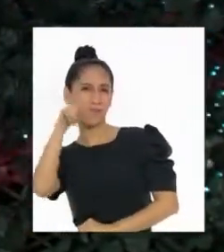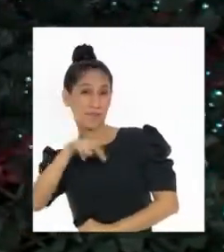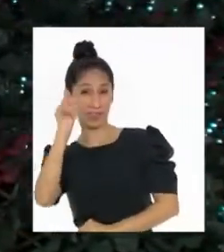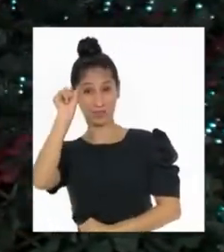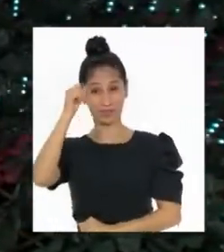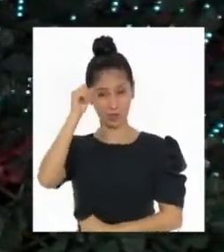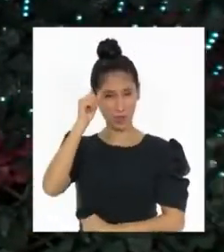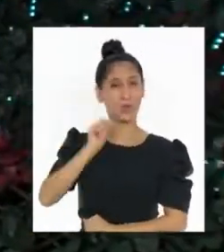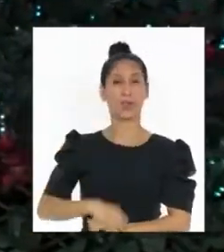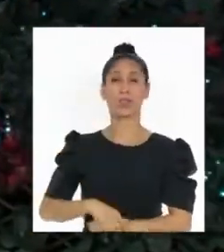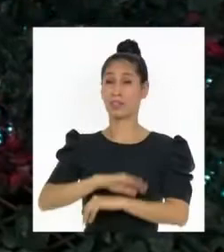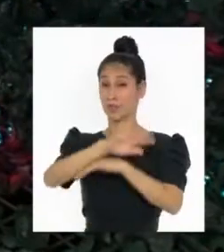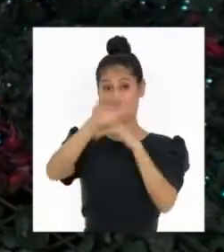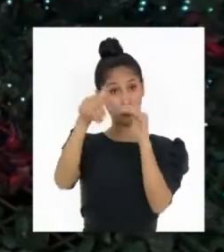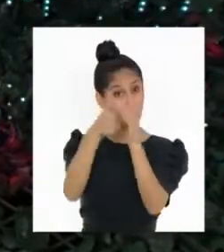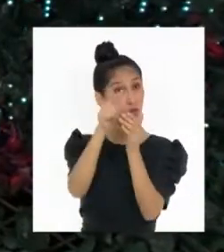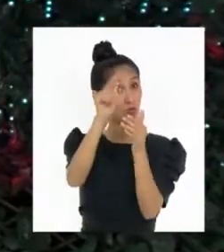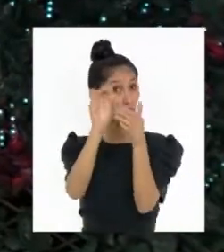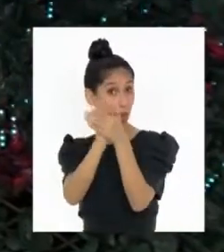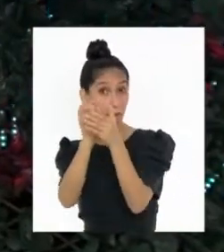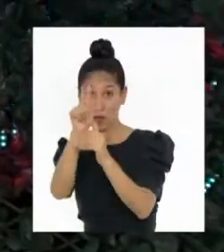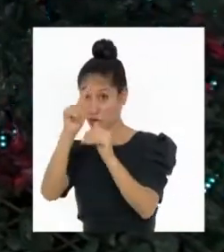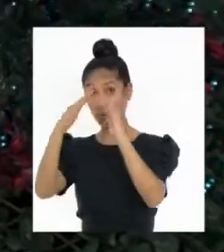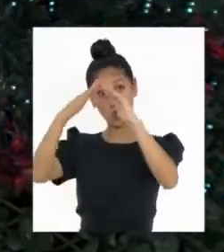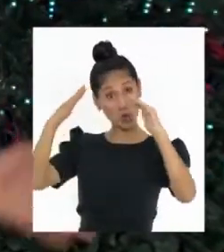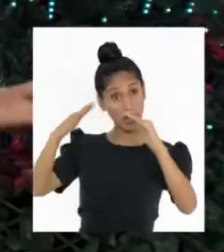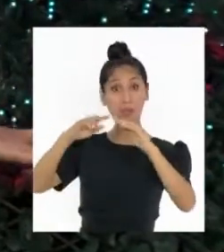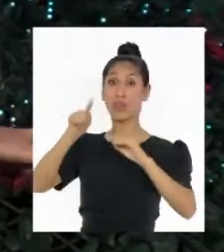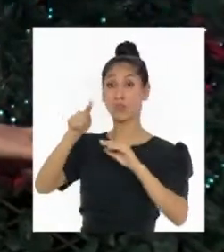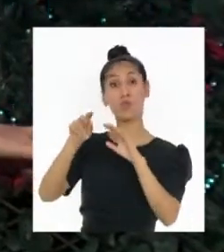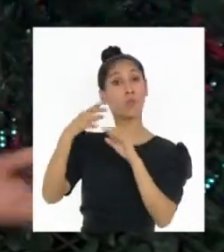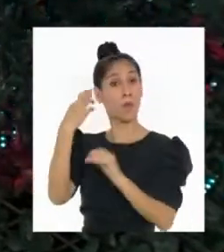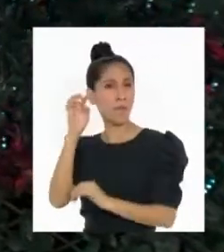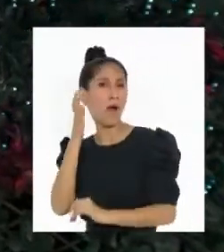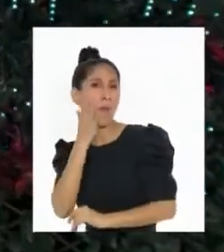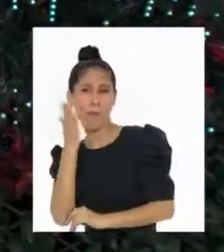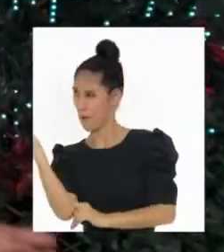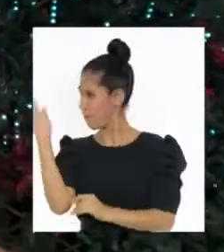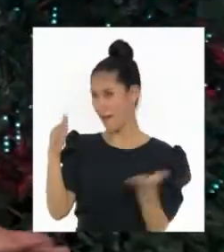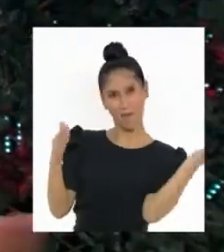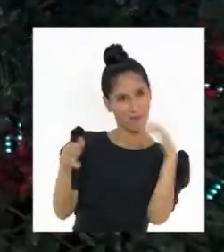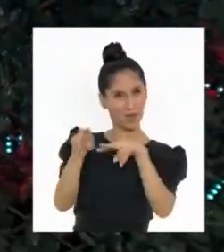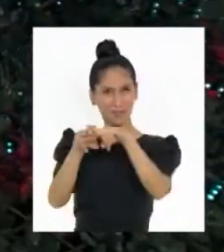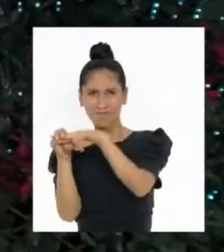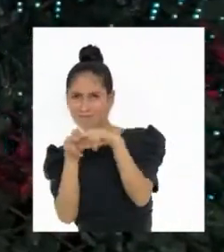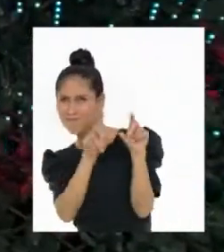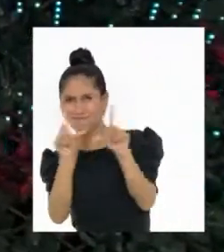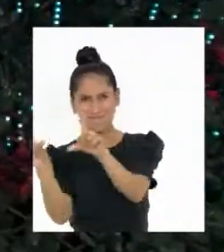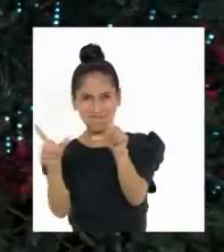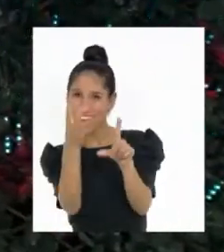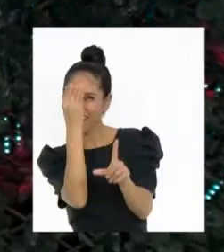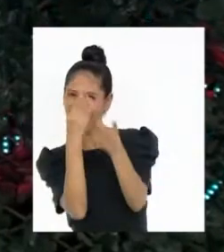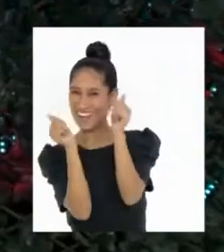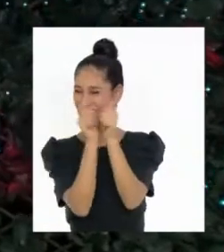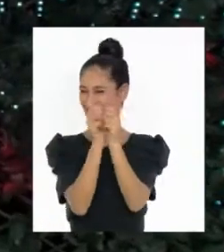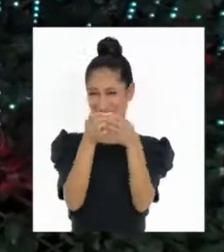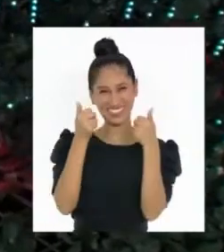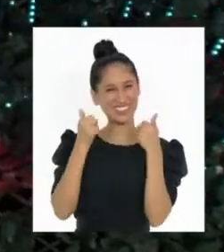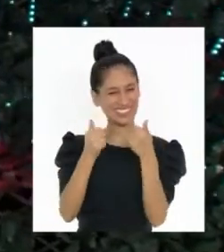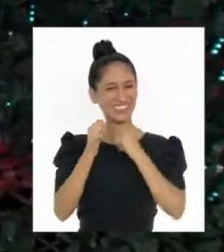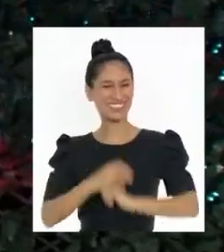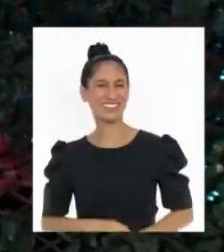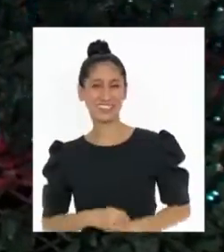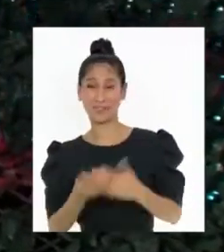puedes llamar a todas las personas que vivan en tu casa para que se unan, porque aprender juntos es mucho más divertido. Bien,